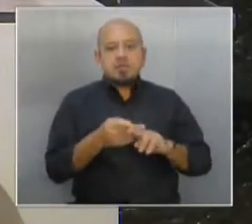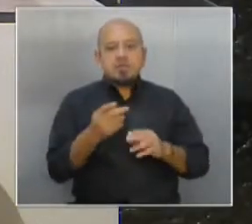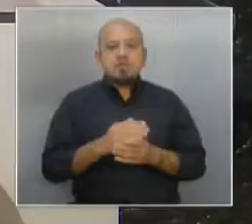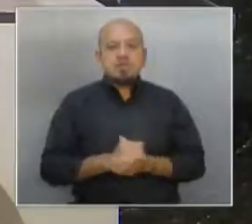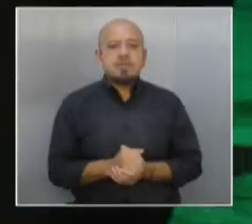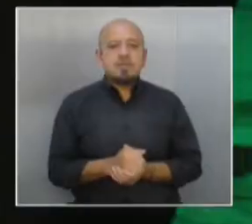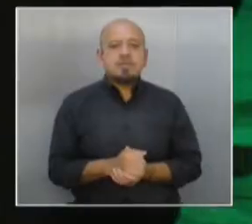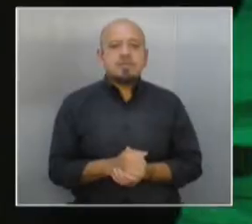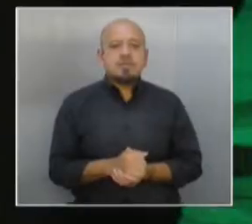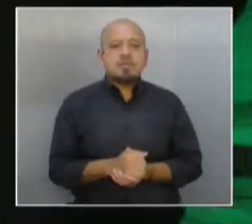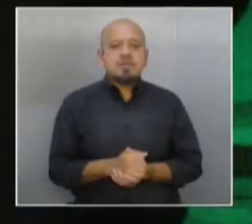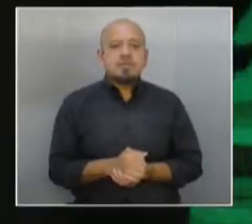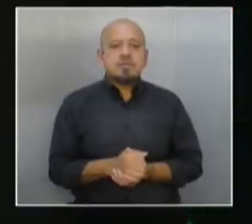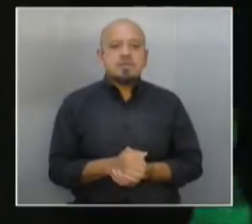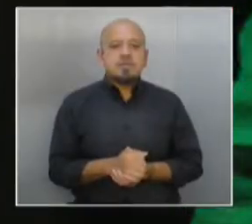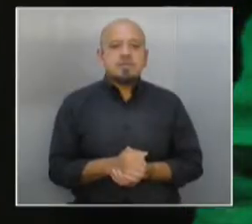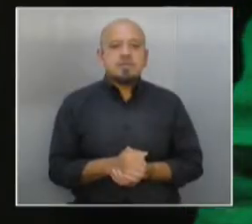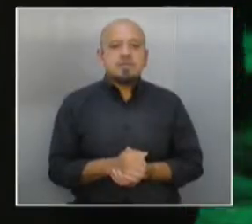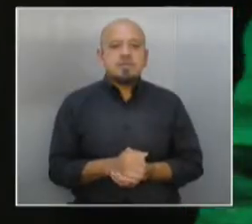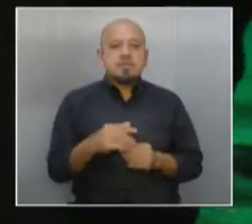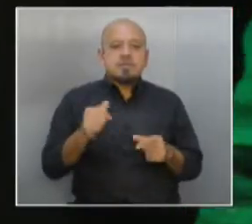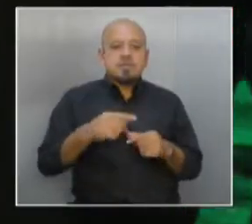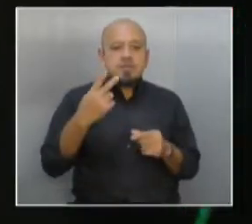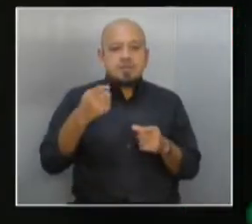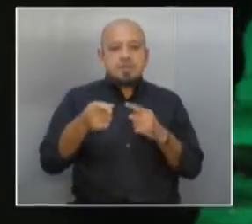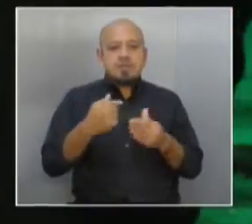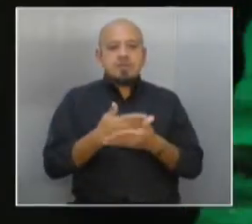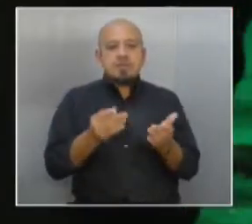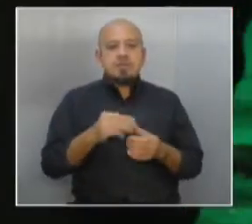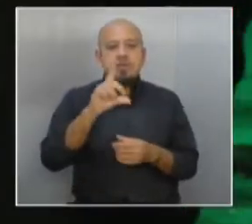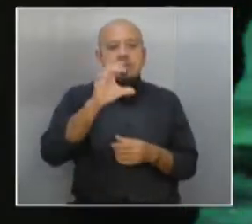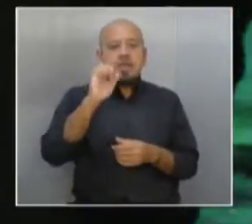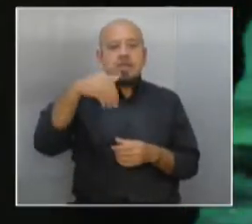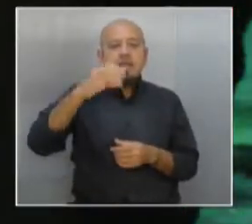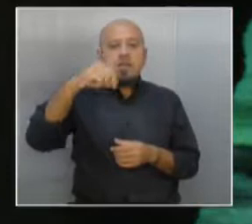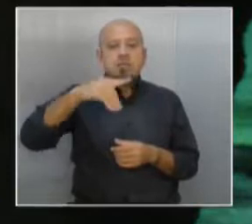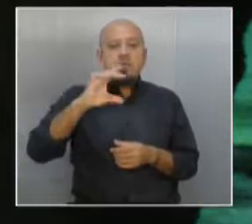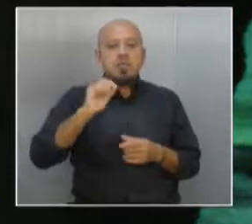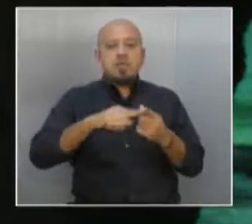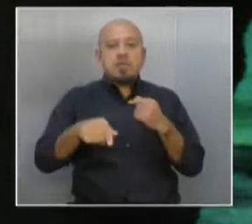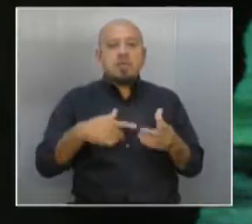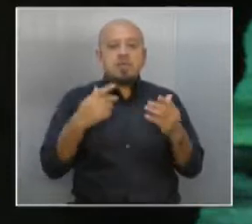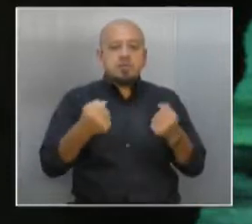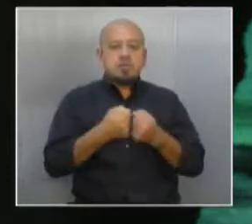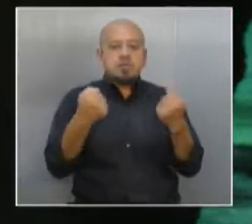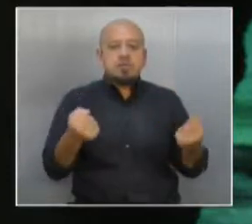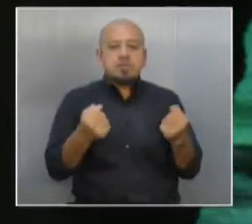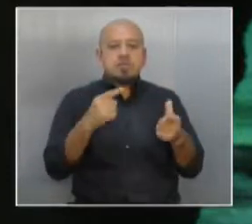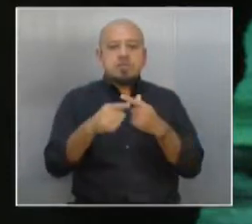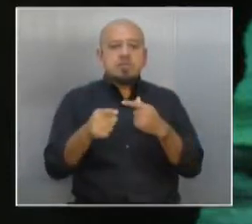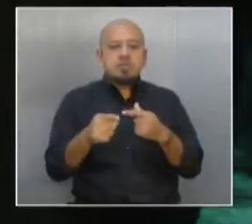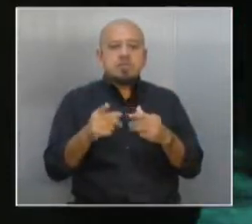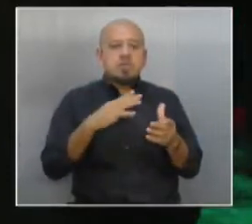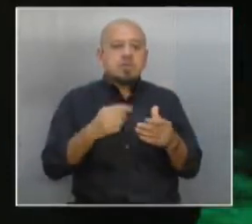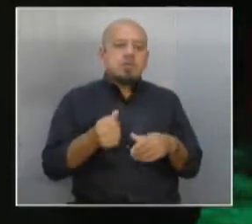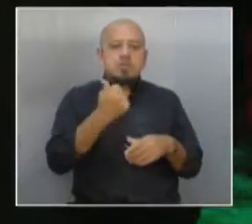vemos. Bueno, y les cuento que salió la versión uruguaya de Le Monde Diplomatique, que es un suplemento que tiene una historia